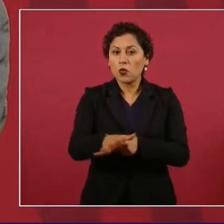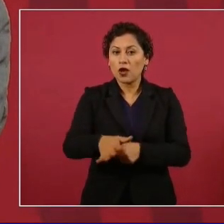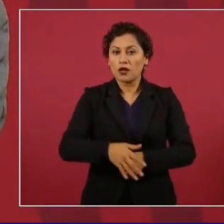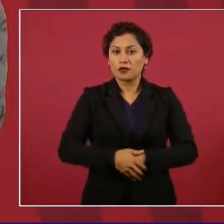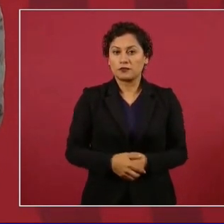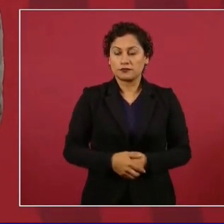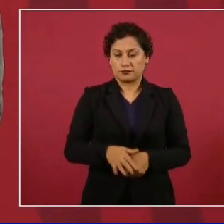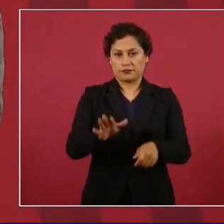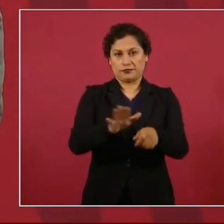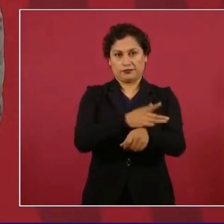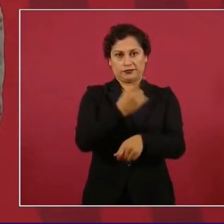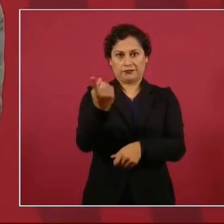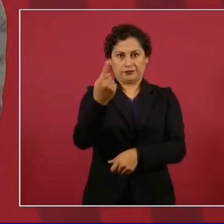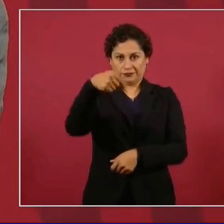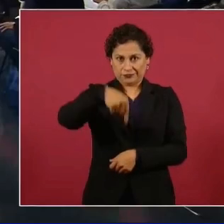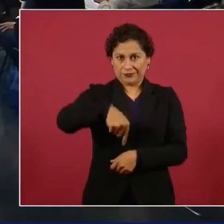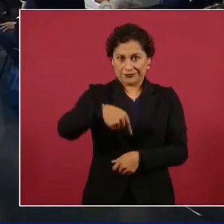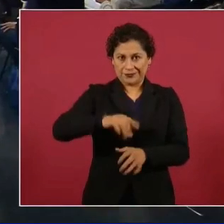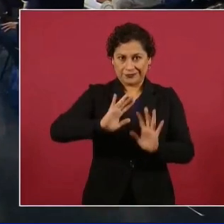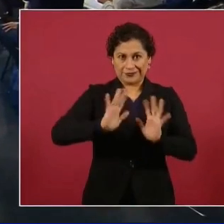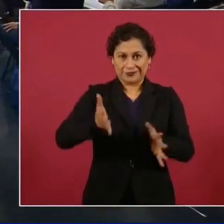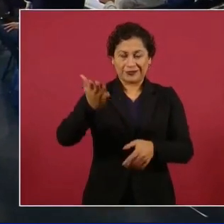Porque aquí hemos hablado de